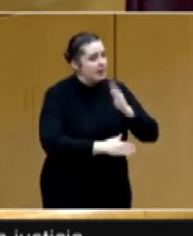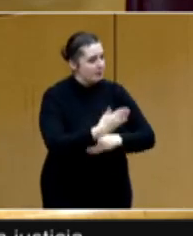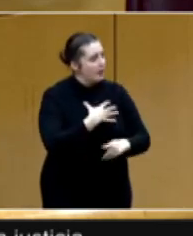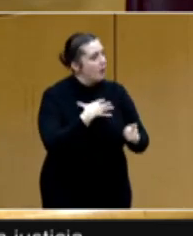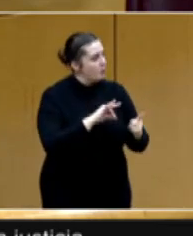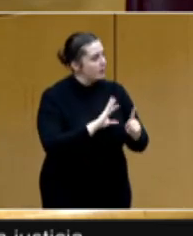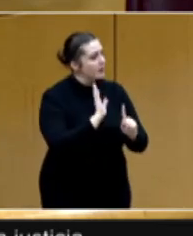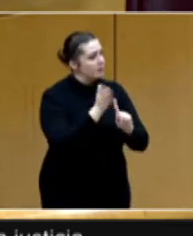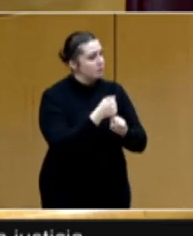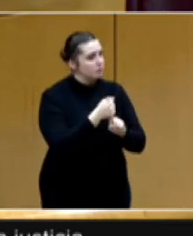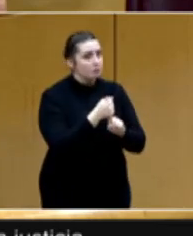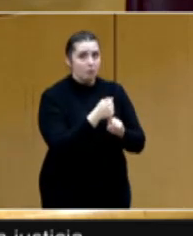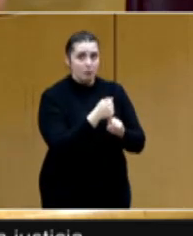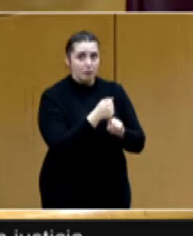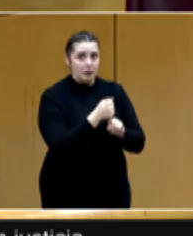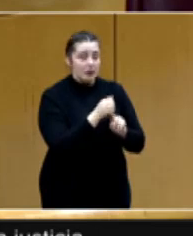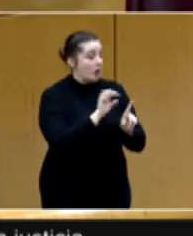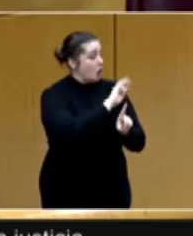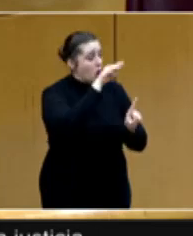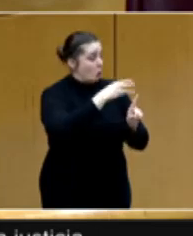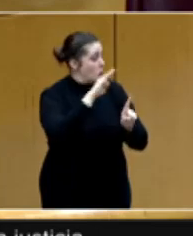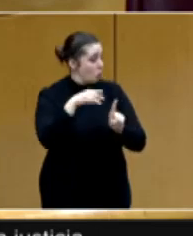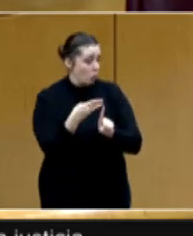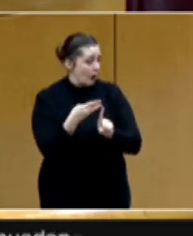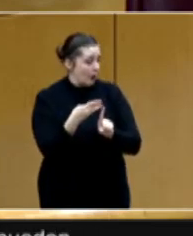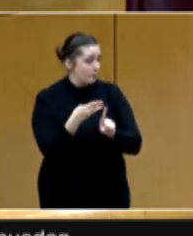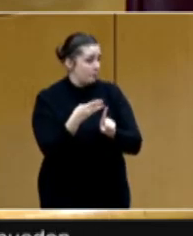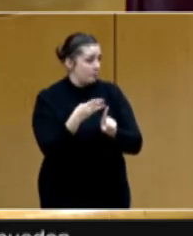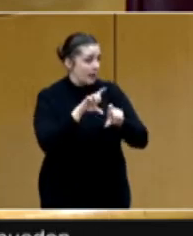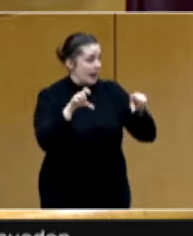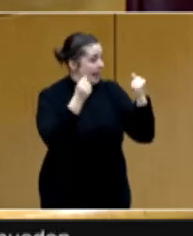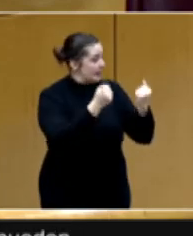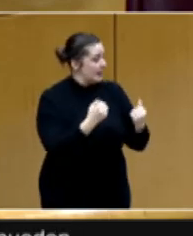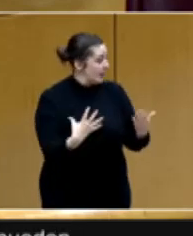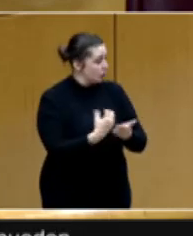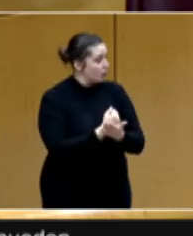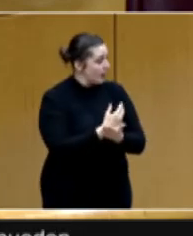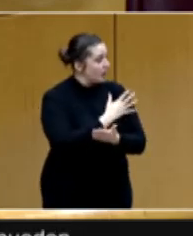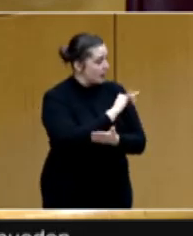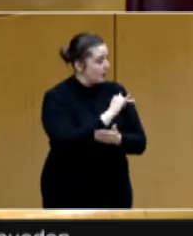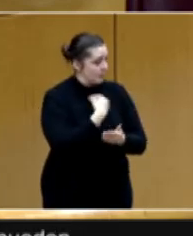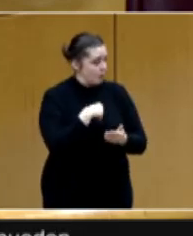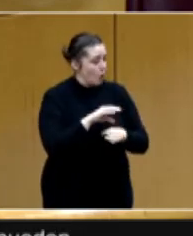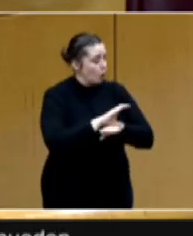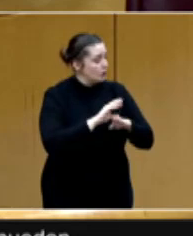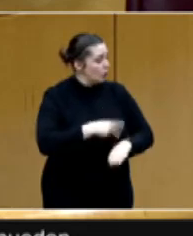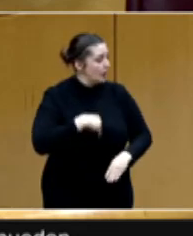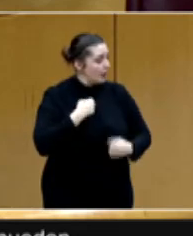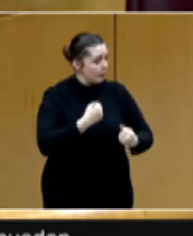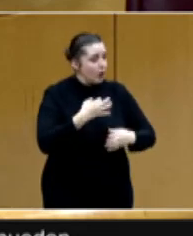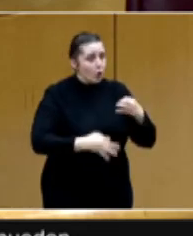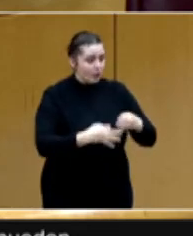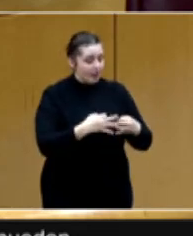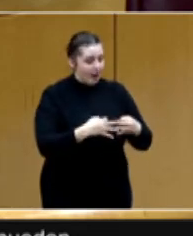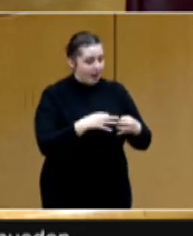tanto en las páginas web de todas las entidades intervinientes como del propio consejo general del poder judicial fue